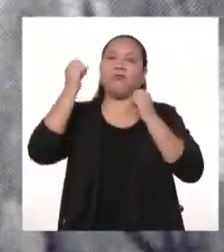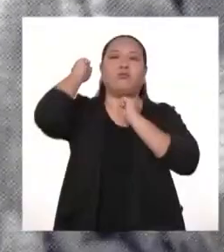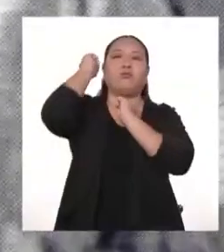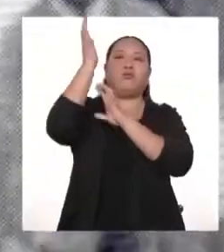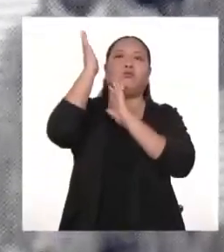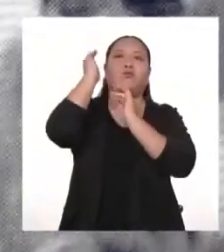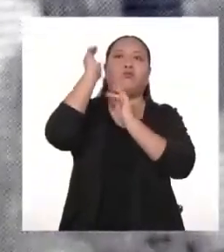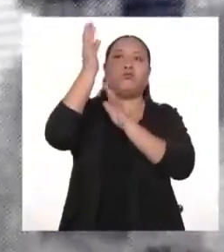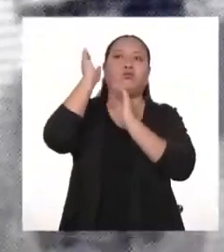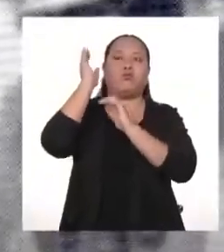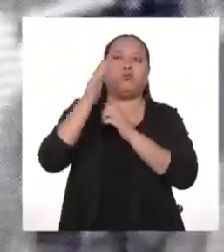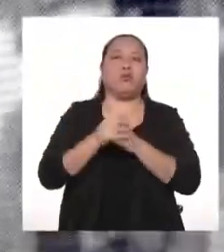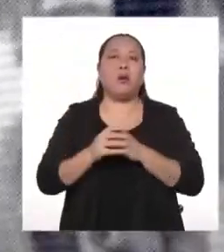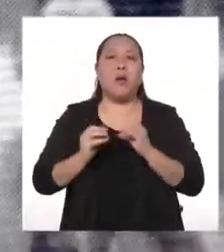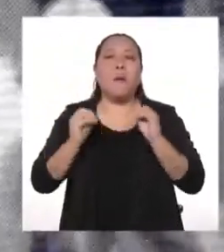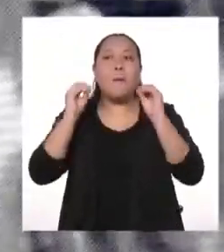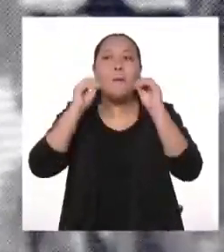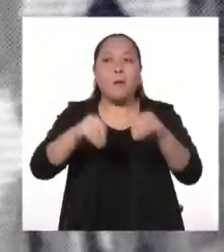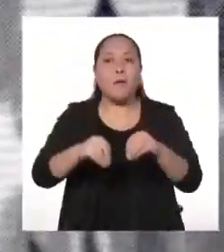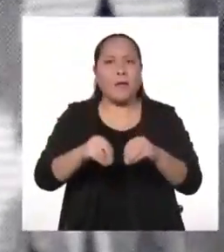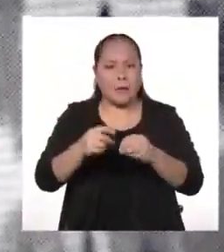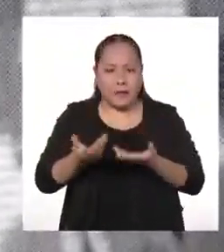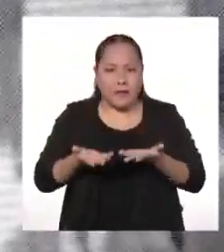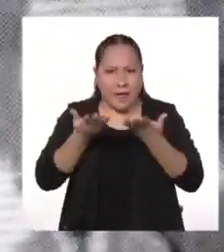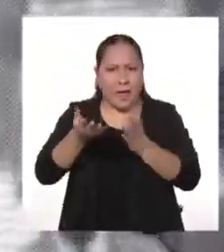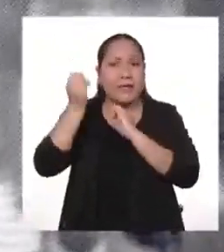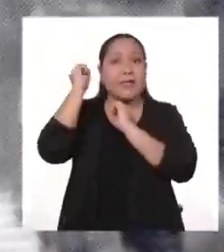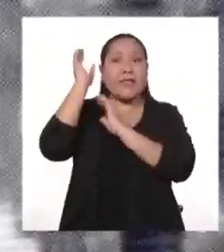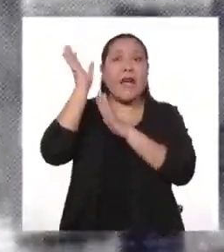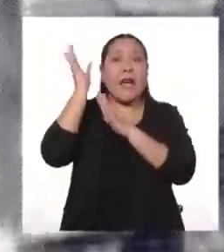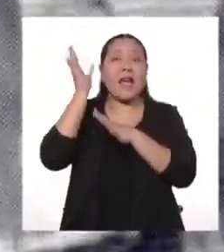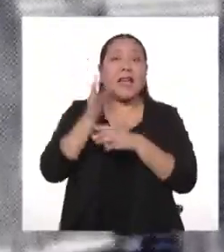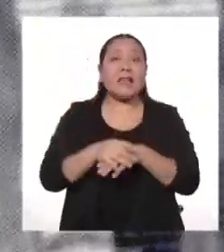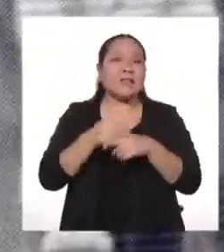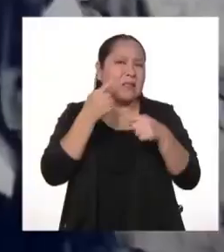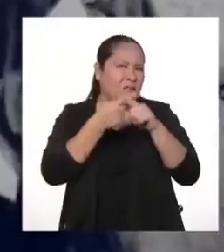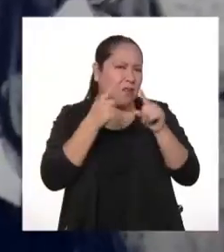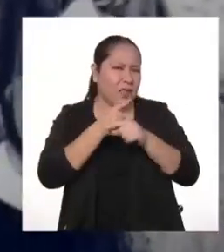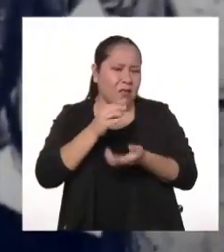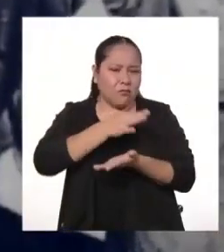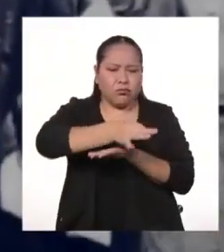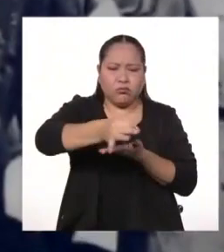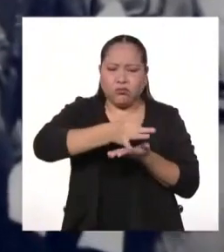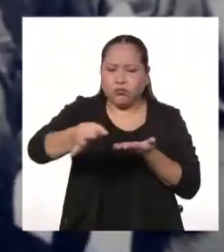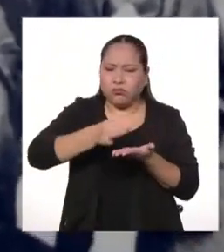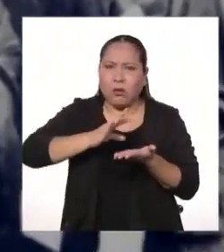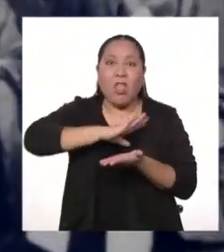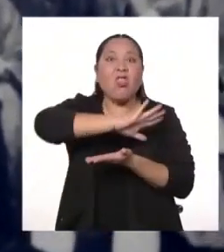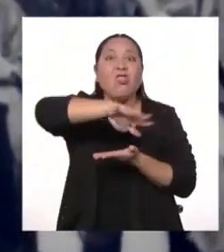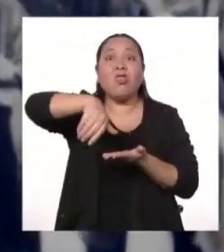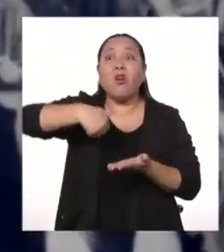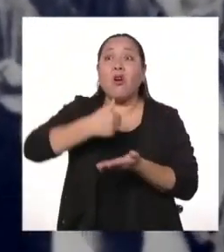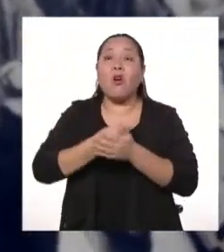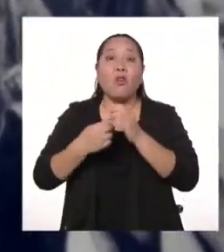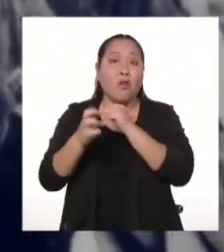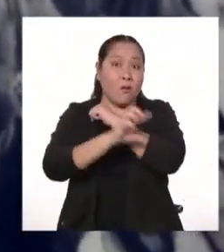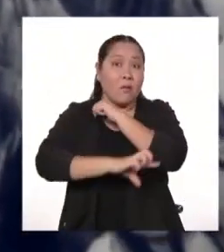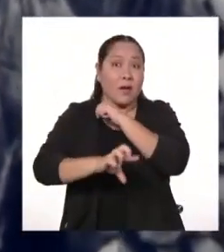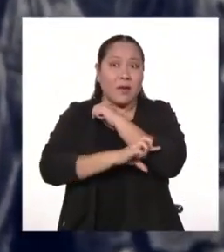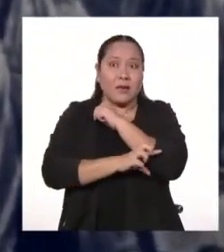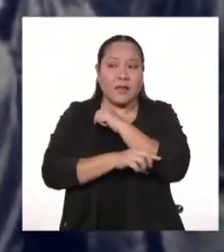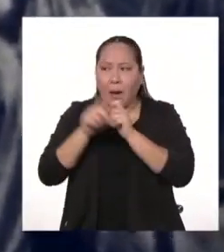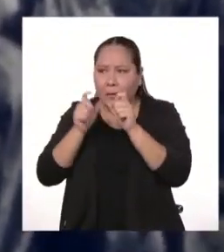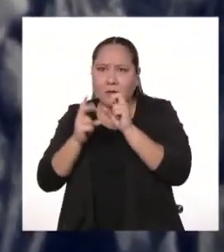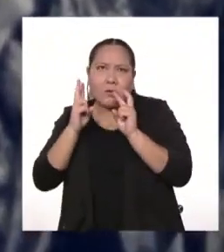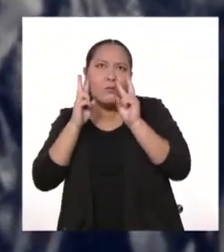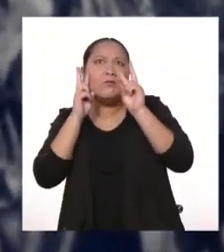tradición del intelectual que da charlas, da conferencias a lo largo de todo el país, donde la gente acude a verlo, a